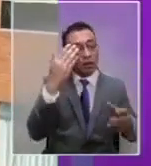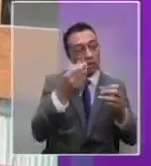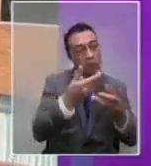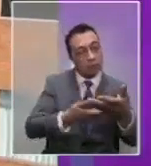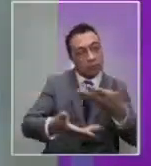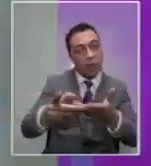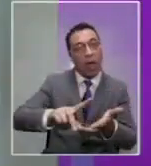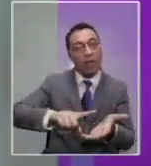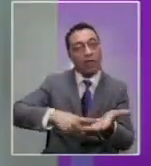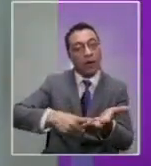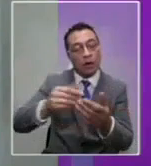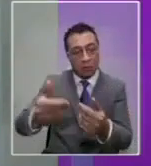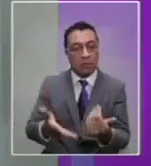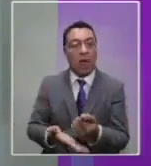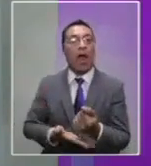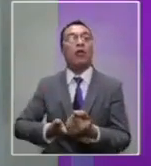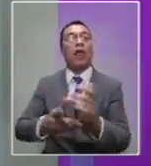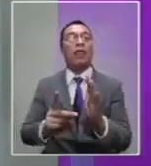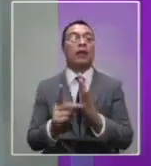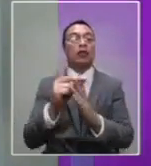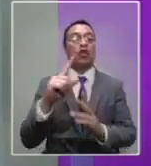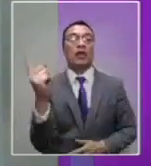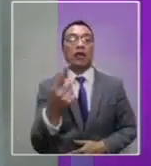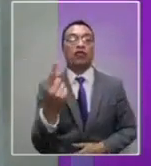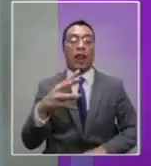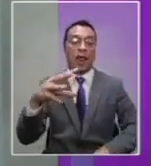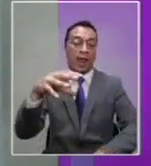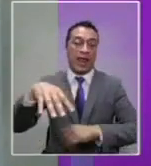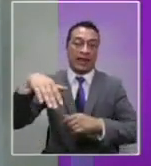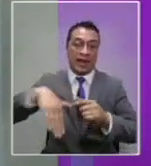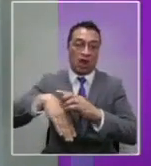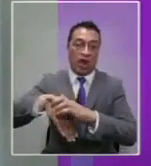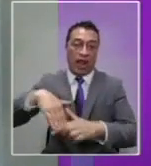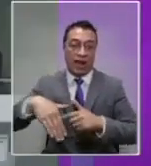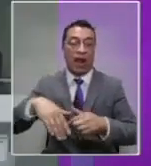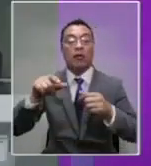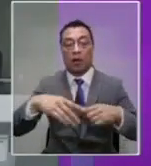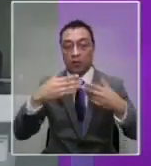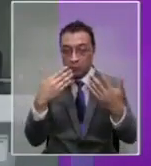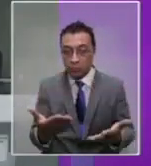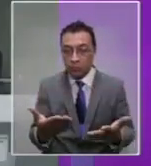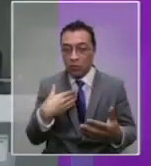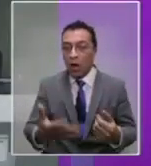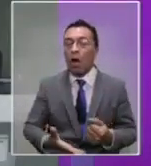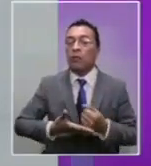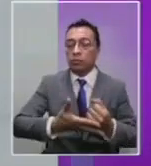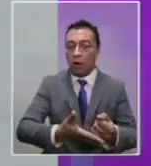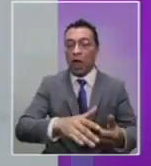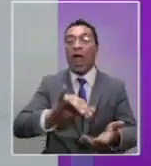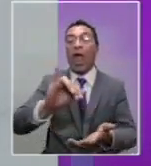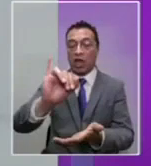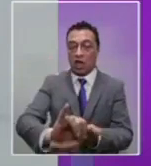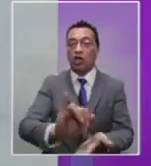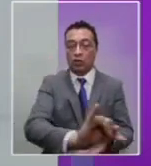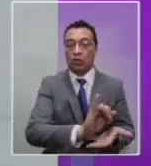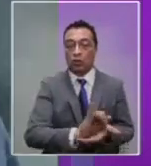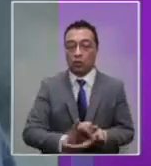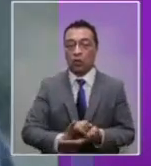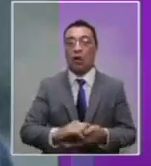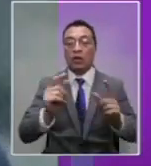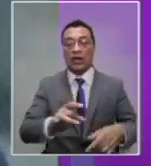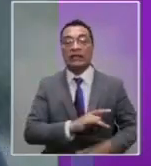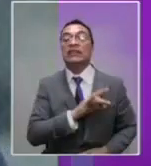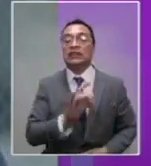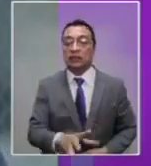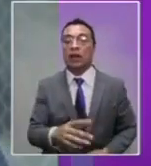transferencia tecnológica orientada a contribuir al desarrollo nacional y regional, y deberán ser reforzadas y apoyadas desde la institucionalidad si